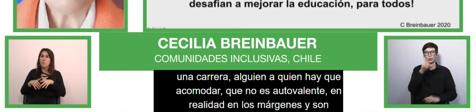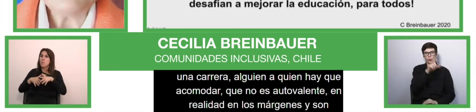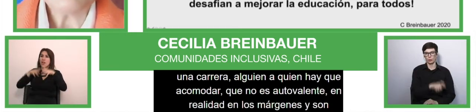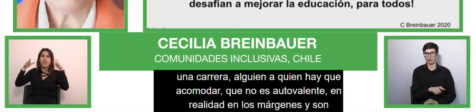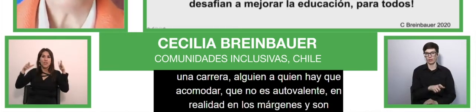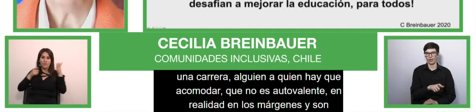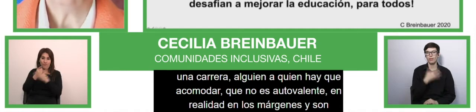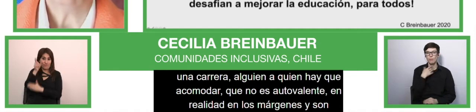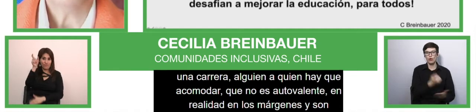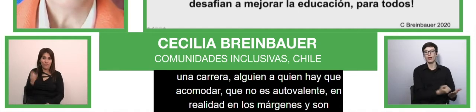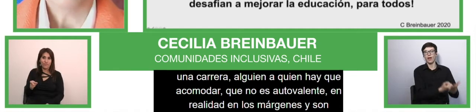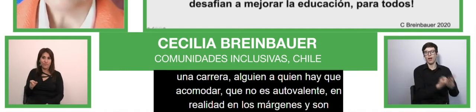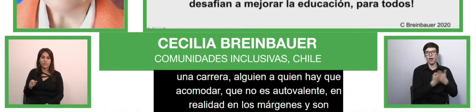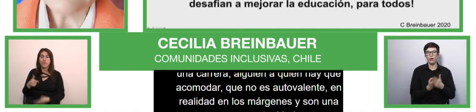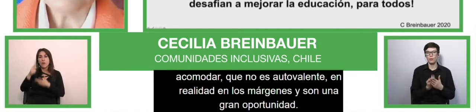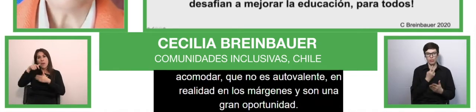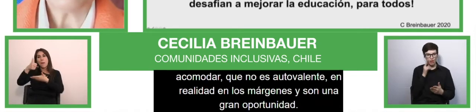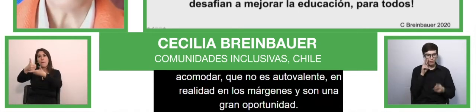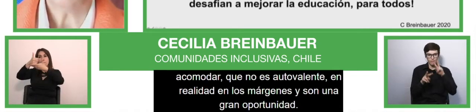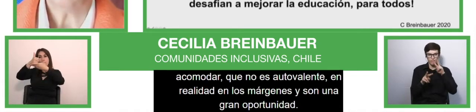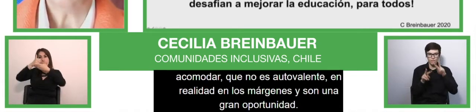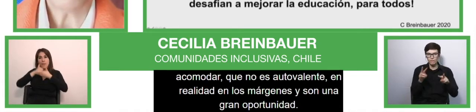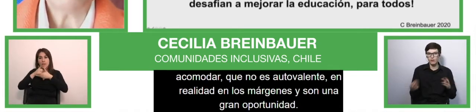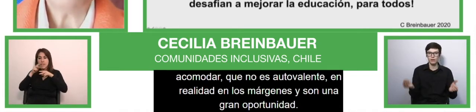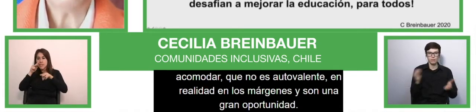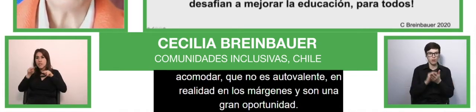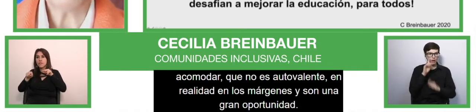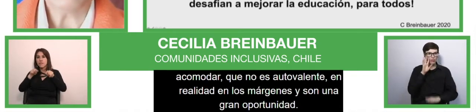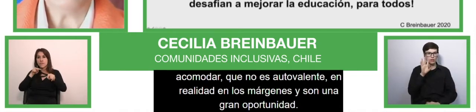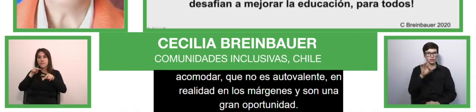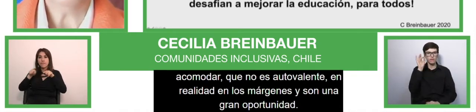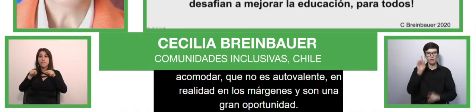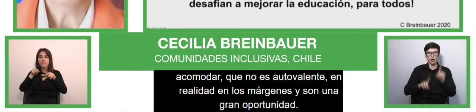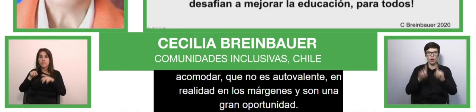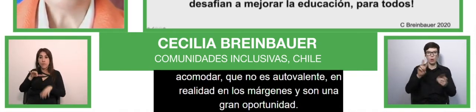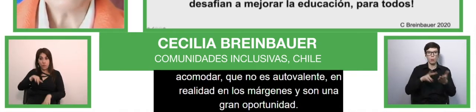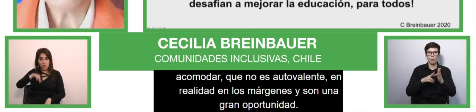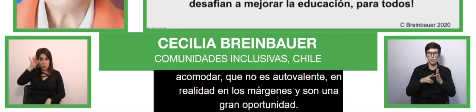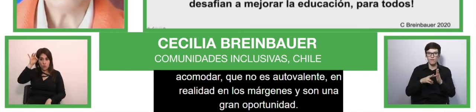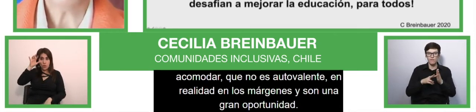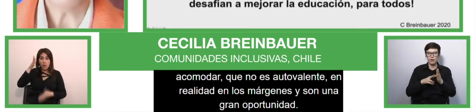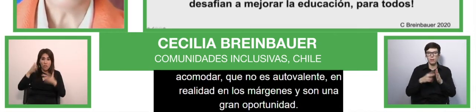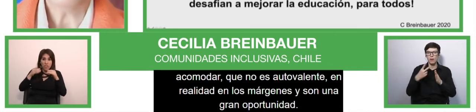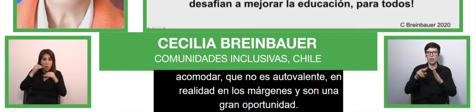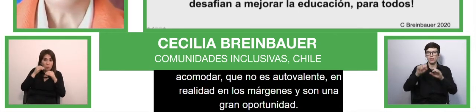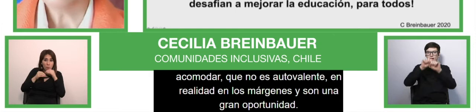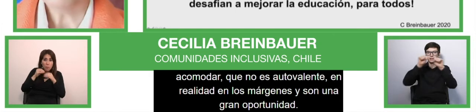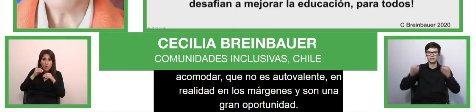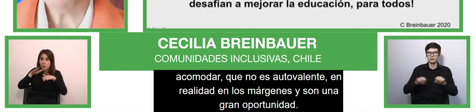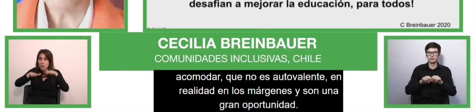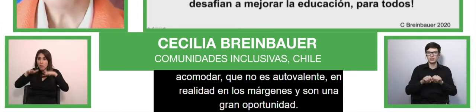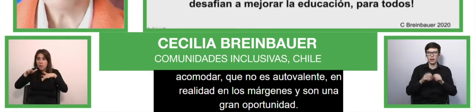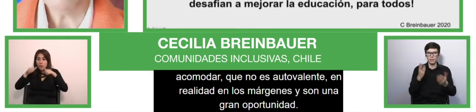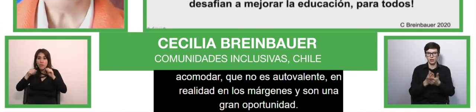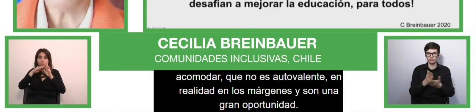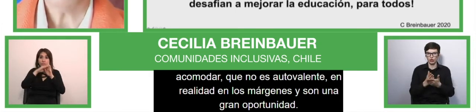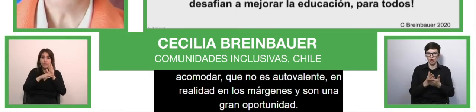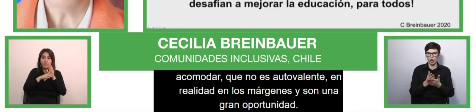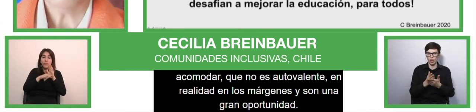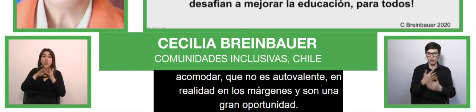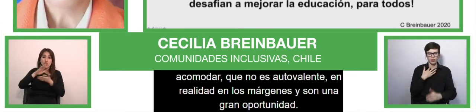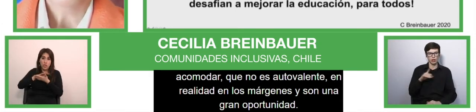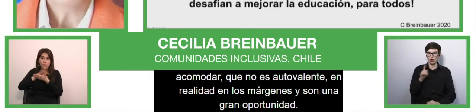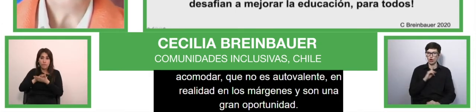ayudan a visibilizar e identificar problemas estructurales de los sistemas escolares que de otra forma no